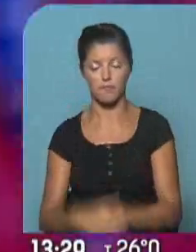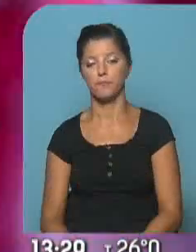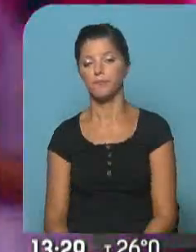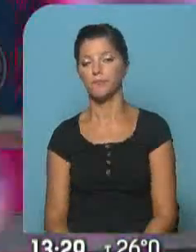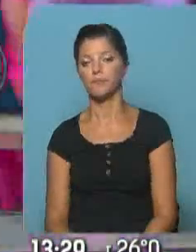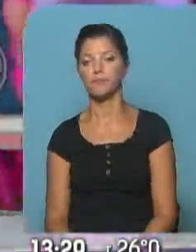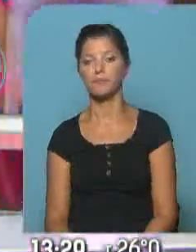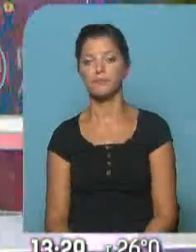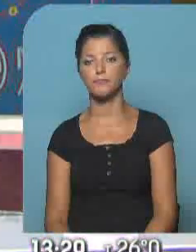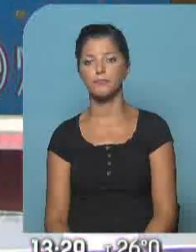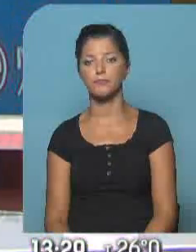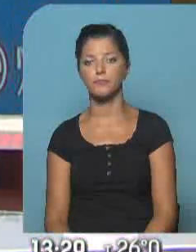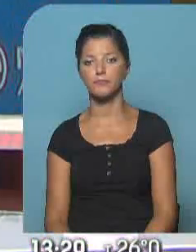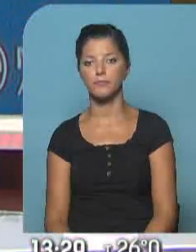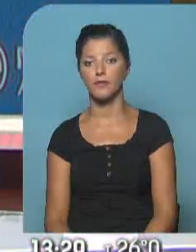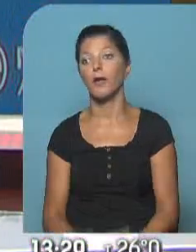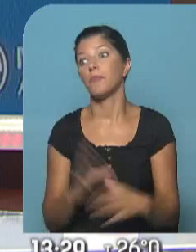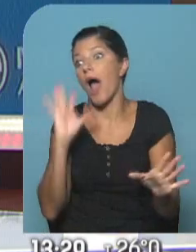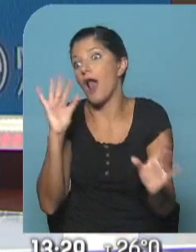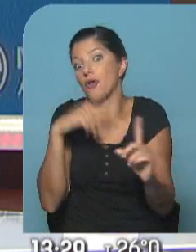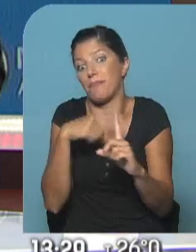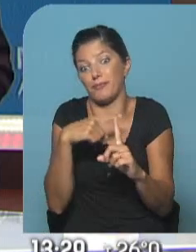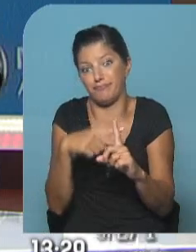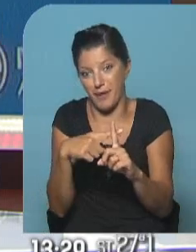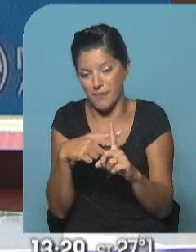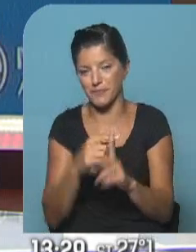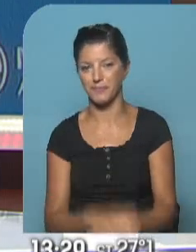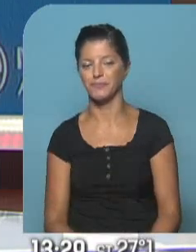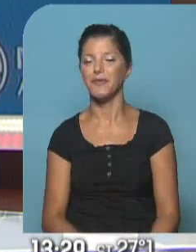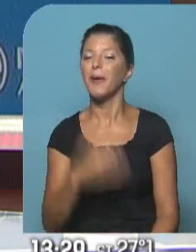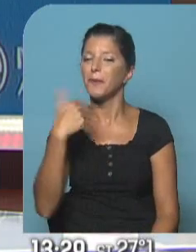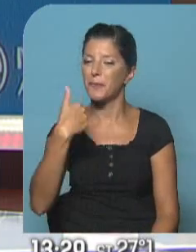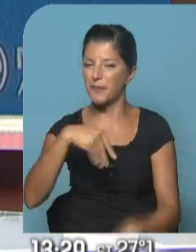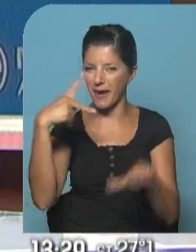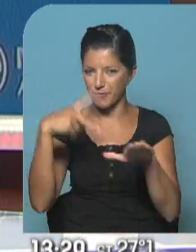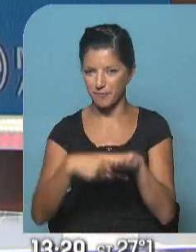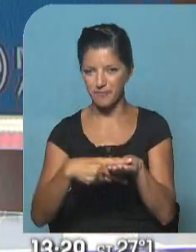Algo bueno tenemos. Nos vamos a la pausa. Claro.